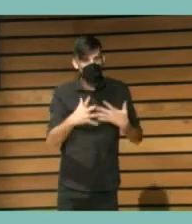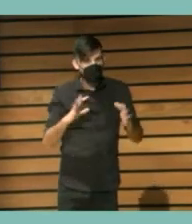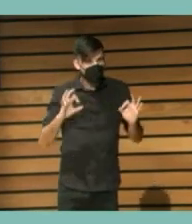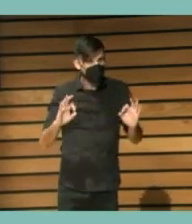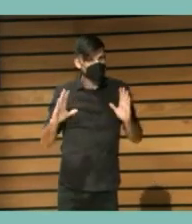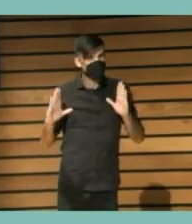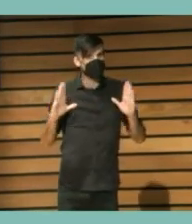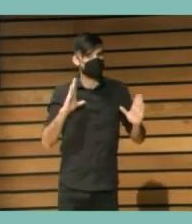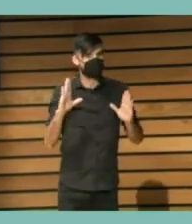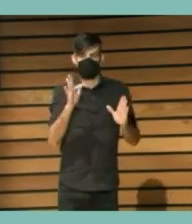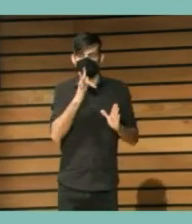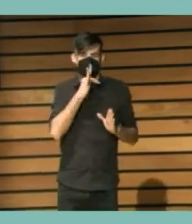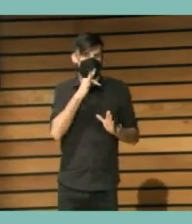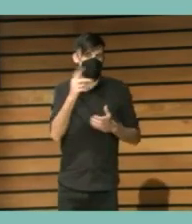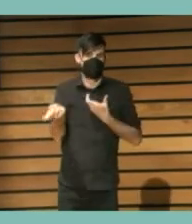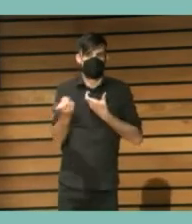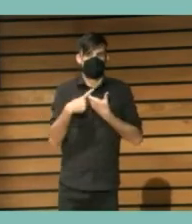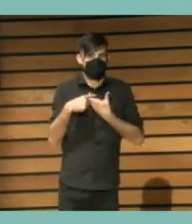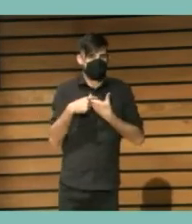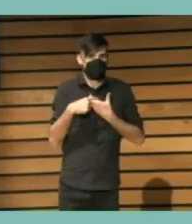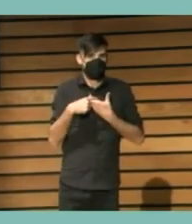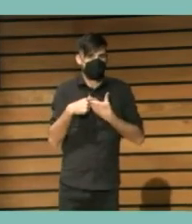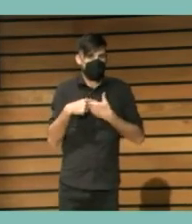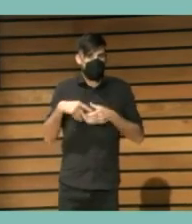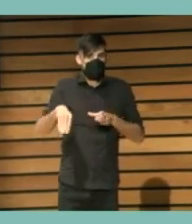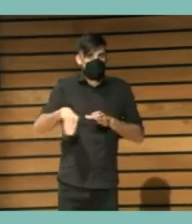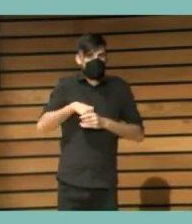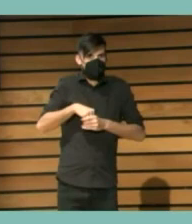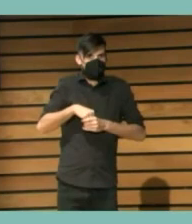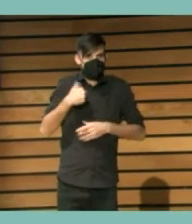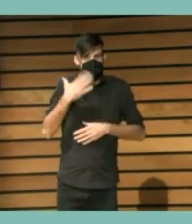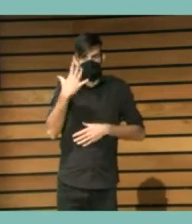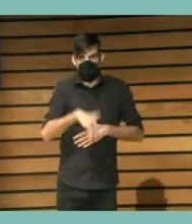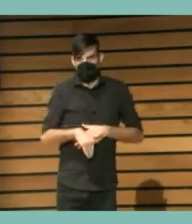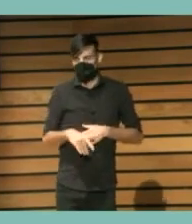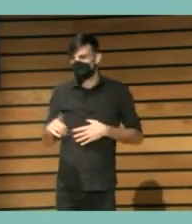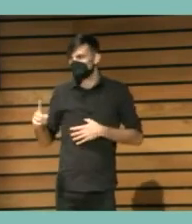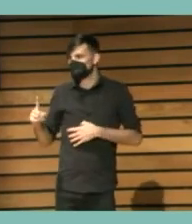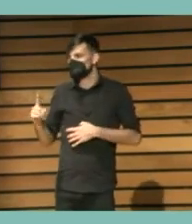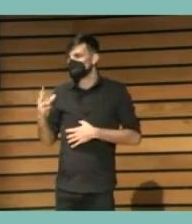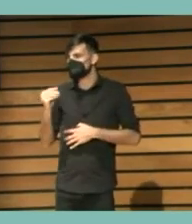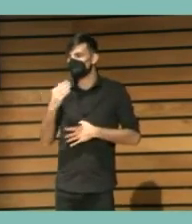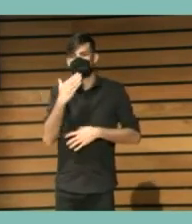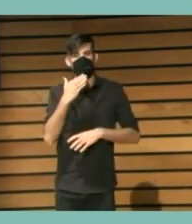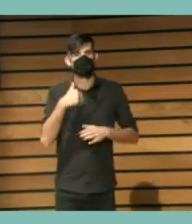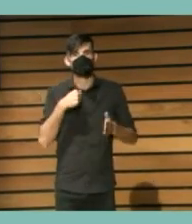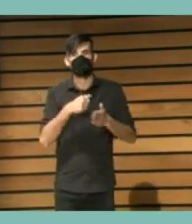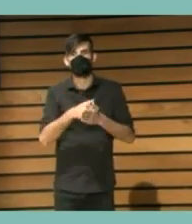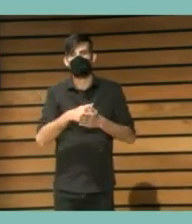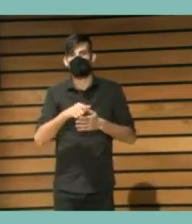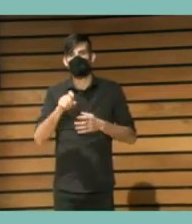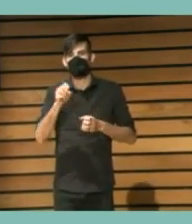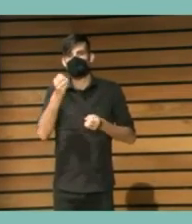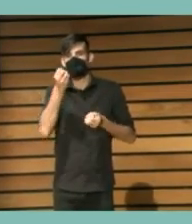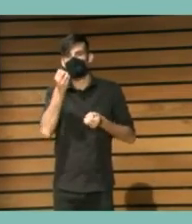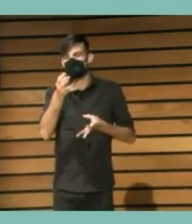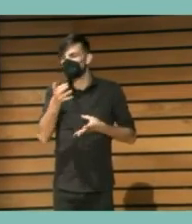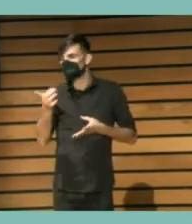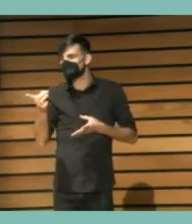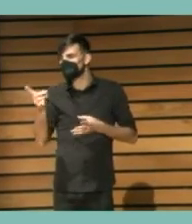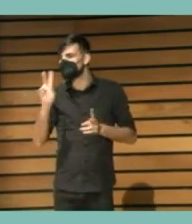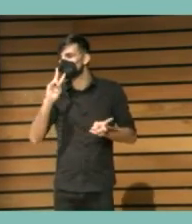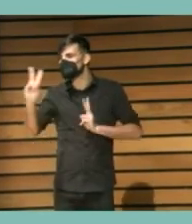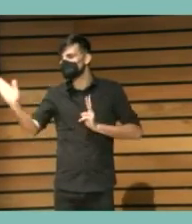no la encajamos del todo en todas las cosas que hacemos. Muchas gracias. Hay una pregunta ya. Creo que esto es un comentario, no necesita respuesta.